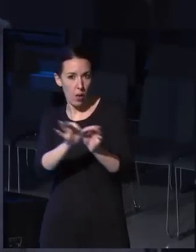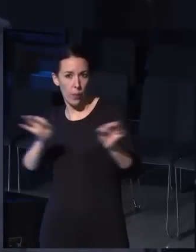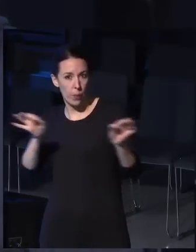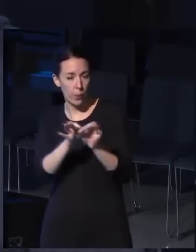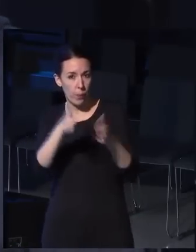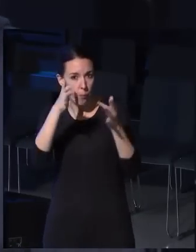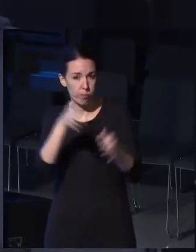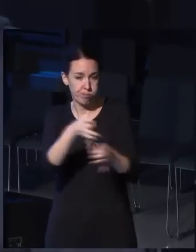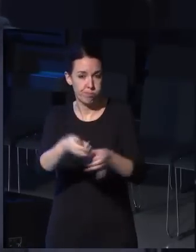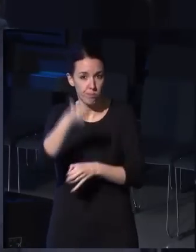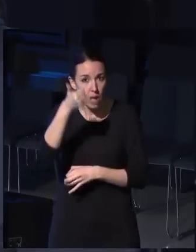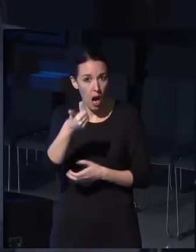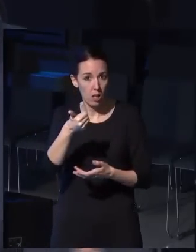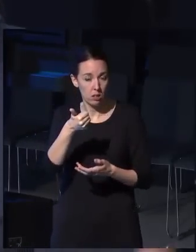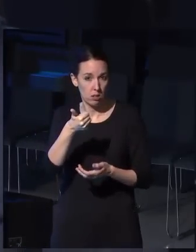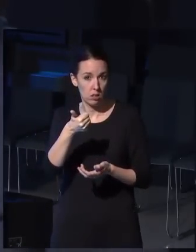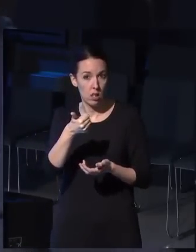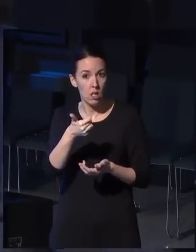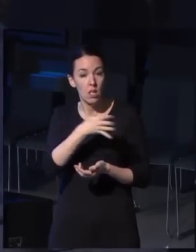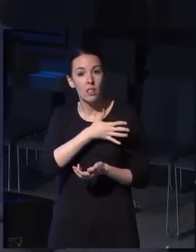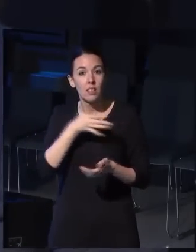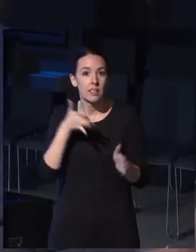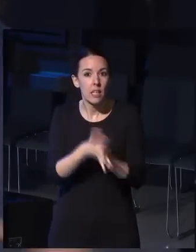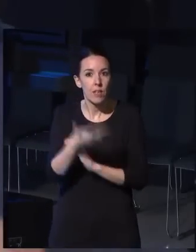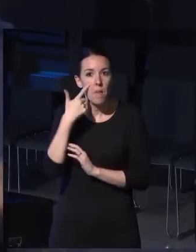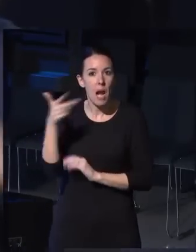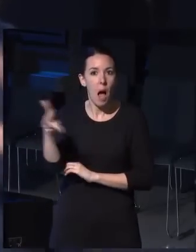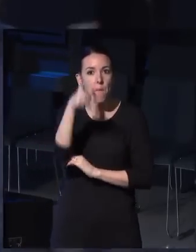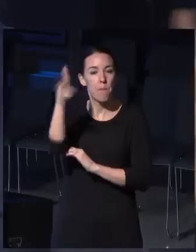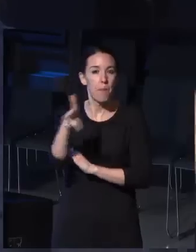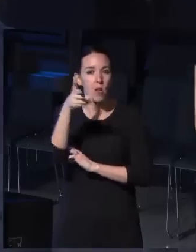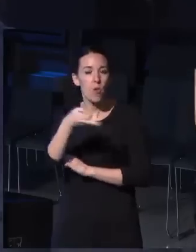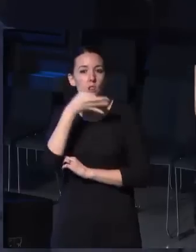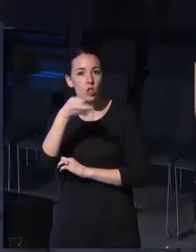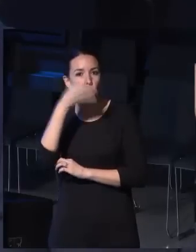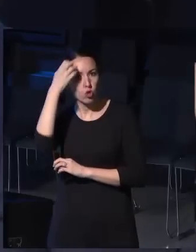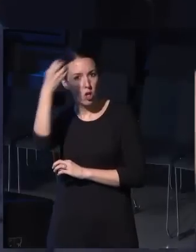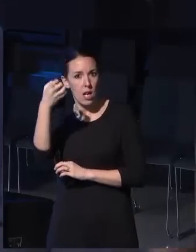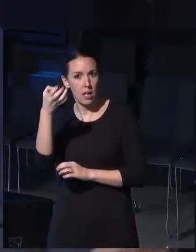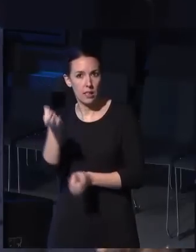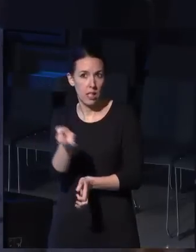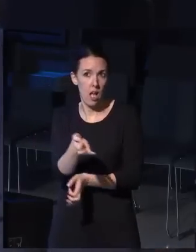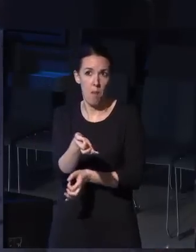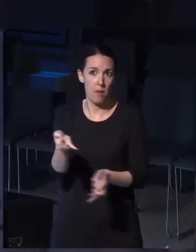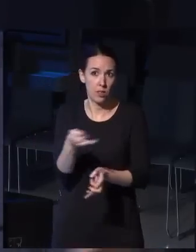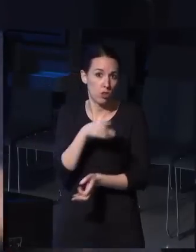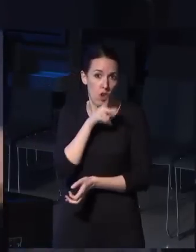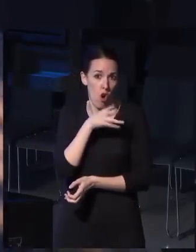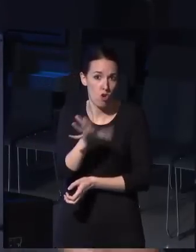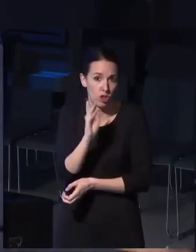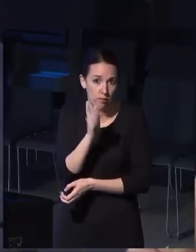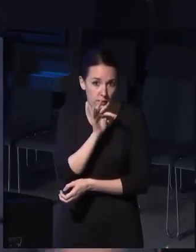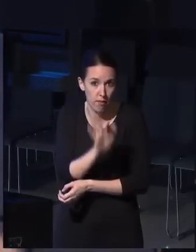decirte que probablemente para hacer el discurso del rey, pues hace falta que sea perfecto, porque igual no se le entiende. Pero, no,